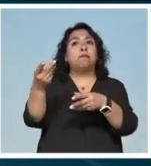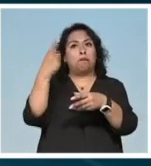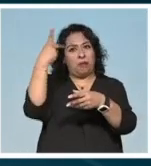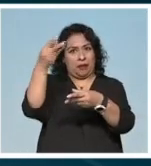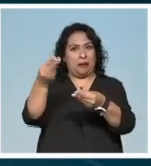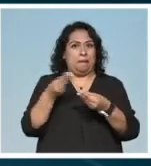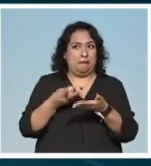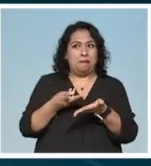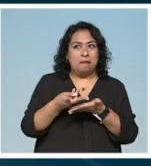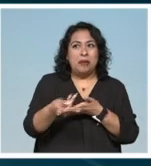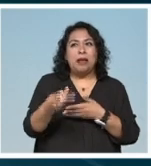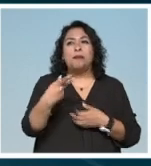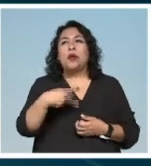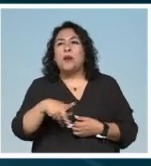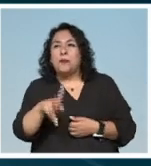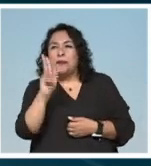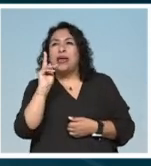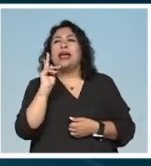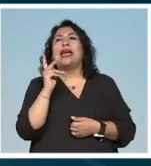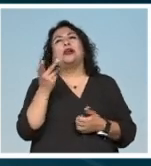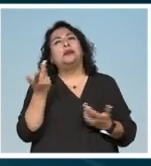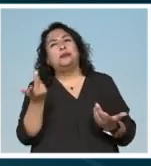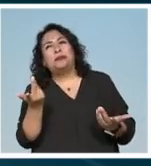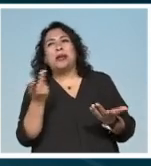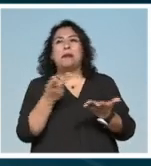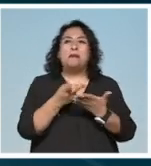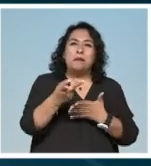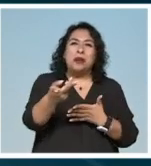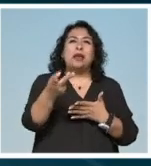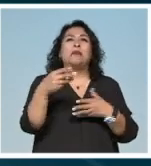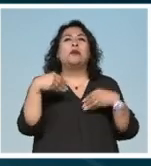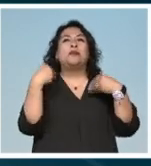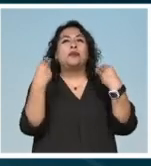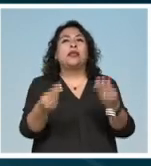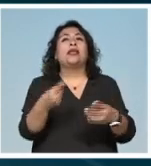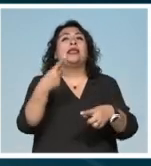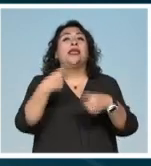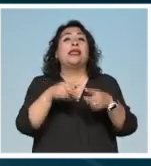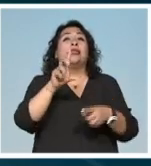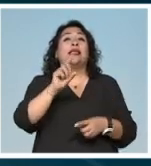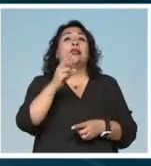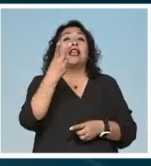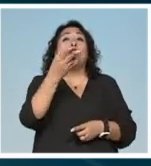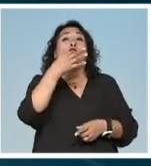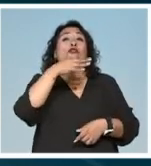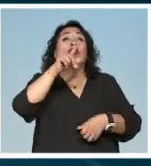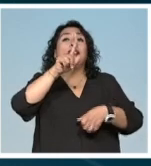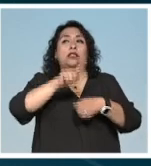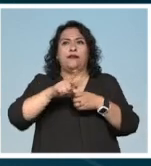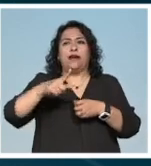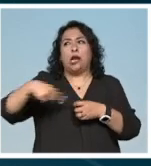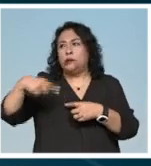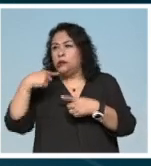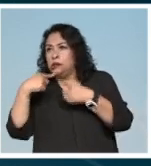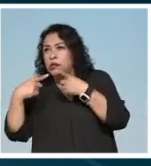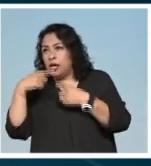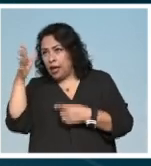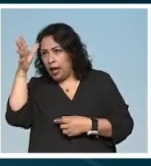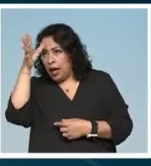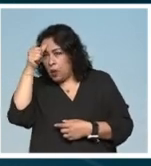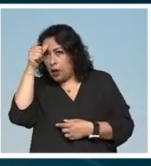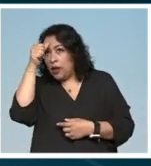pero resulta ser que es un premio que otorgan 32 festivales de cine del mundo que se ponen de acuerdo